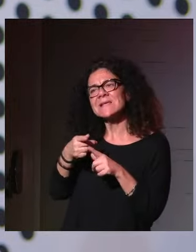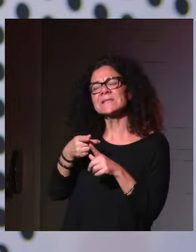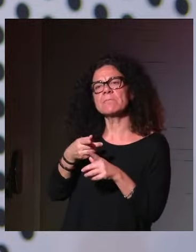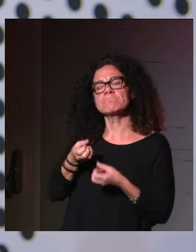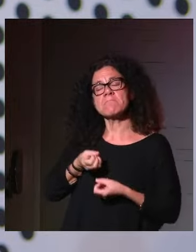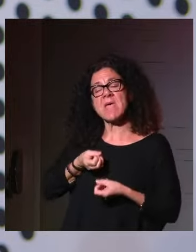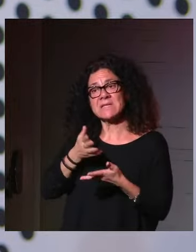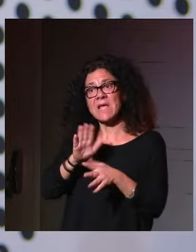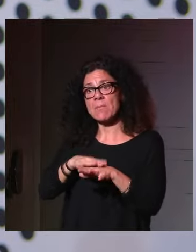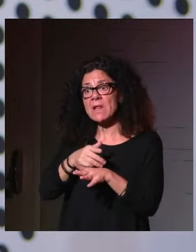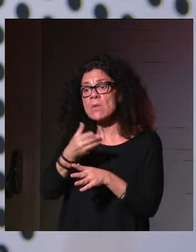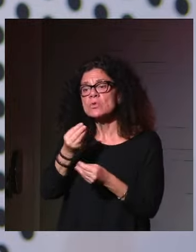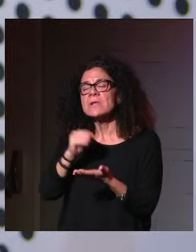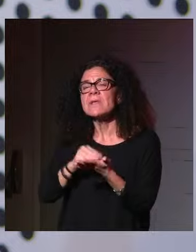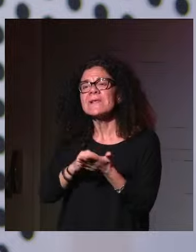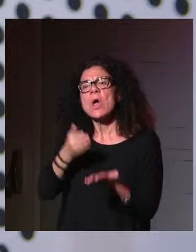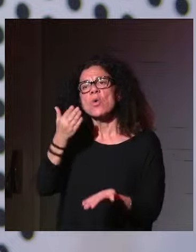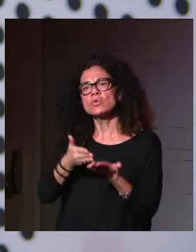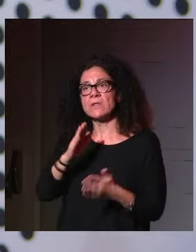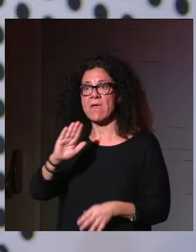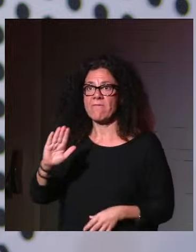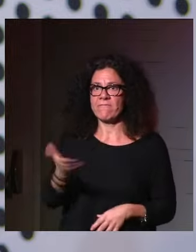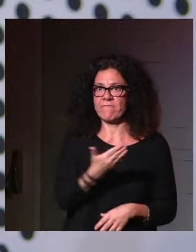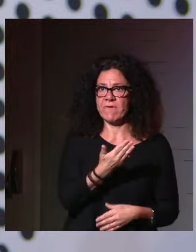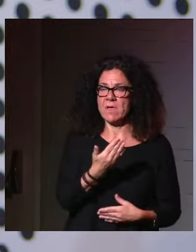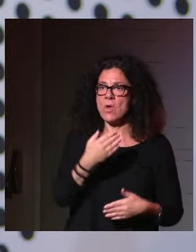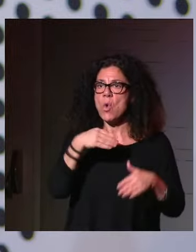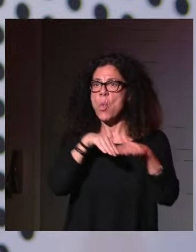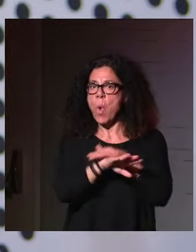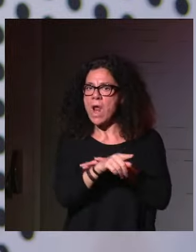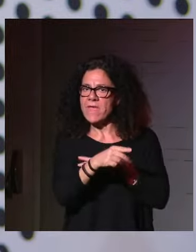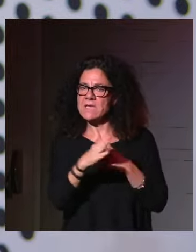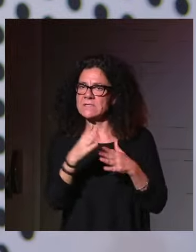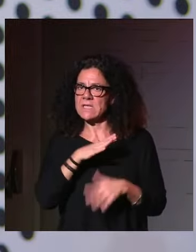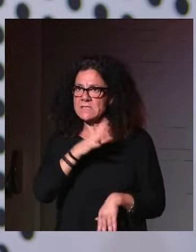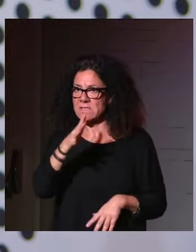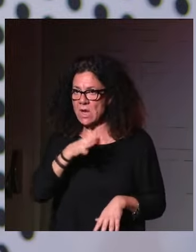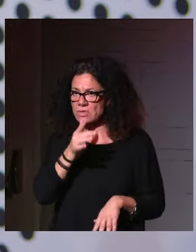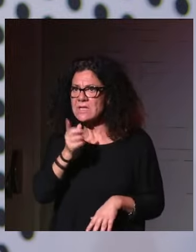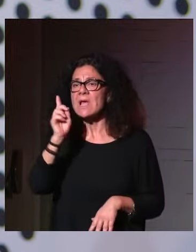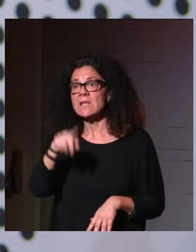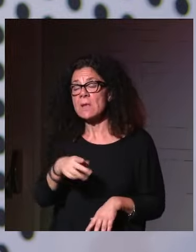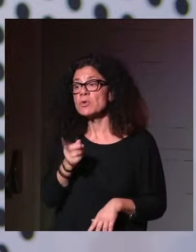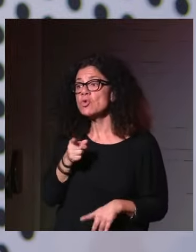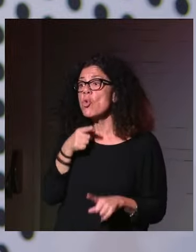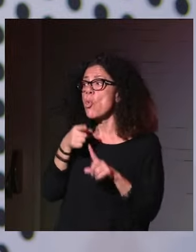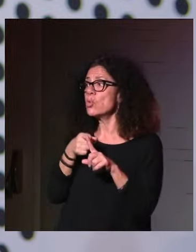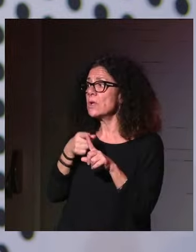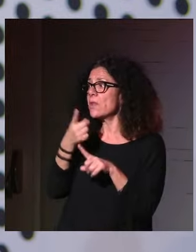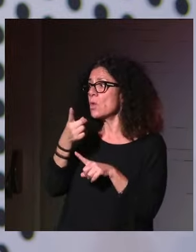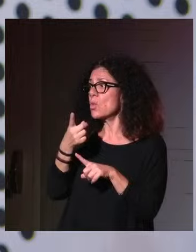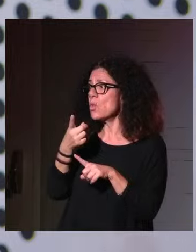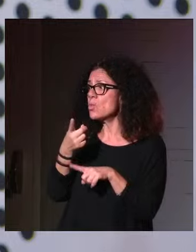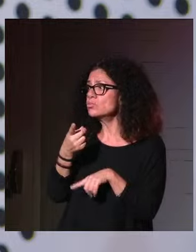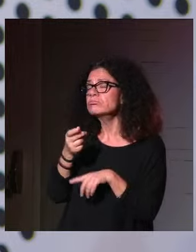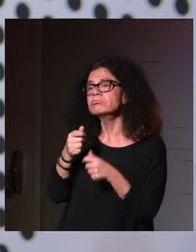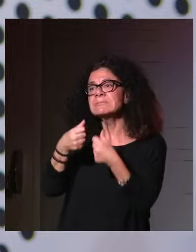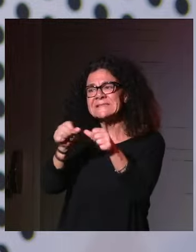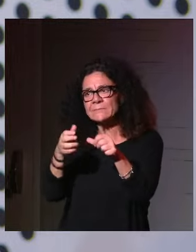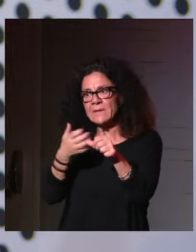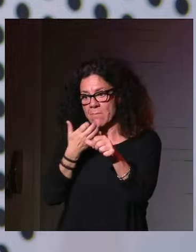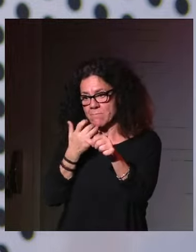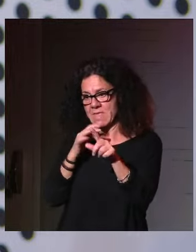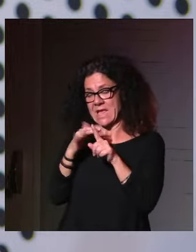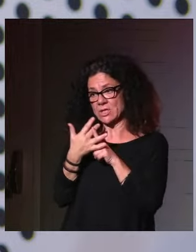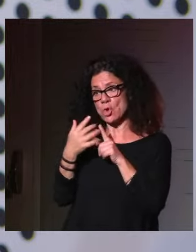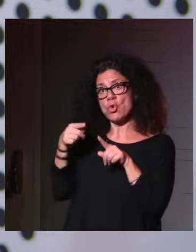que la justicia prescribe y archiva estas causas que además también con solamente usar un simo chip que por ejemplo en mi caso